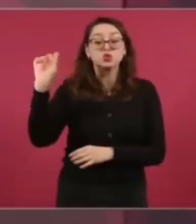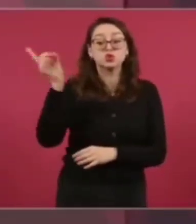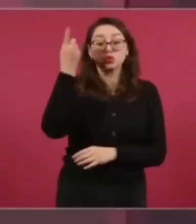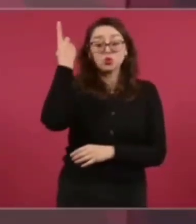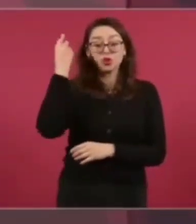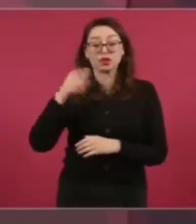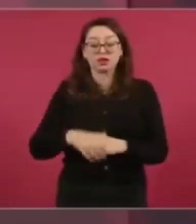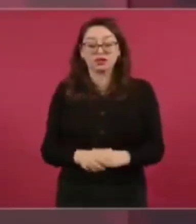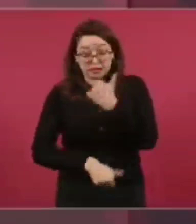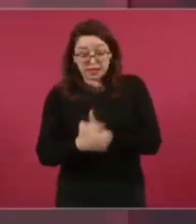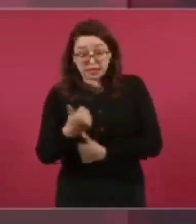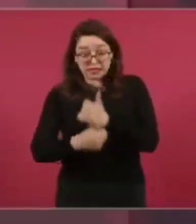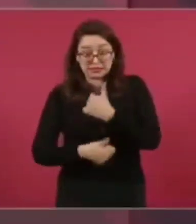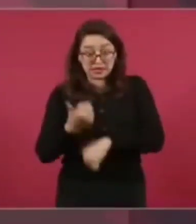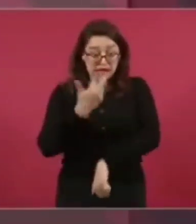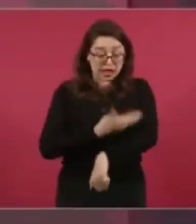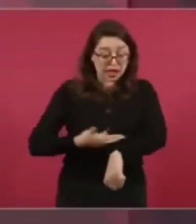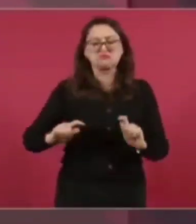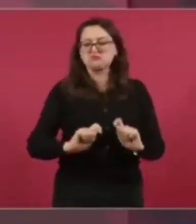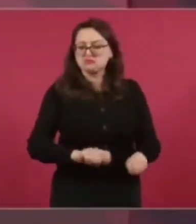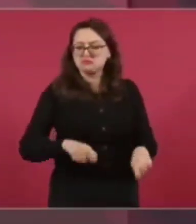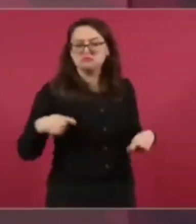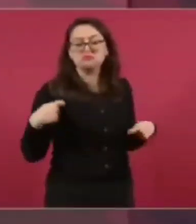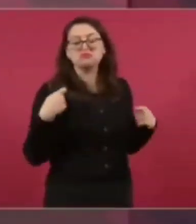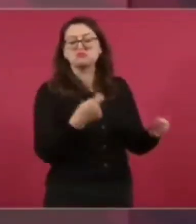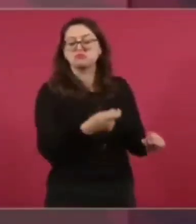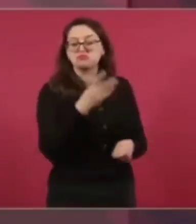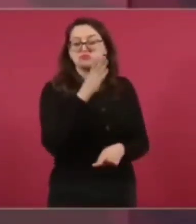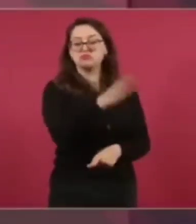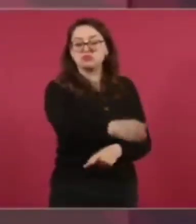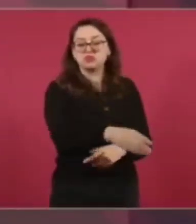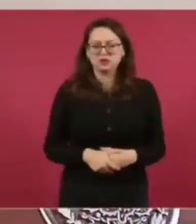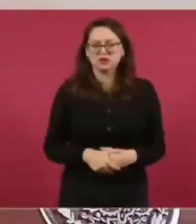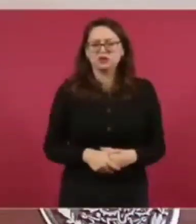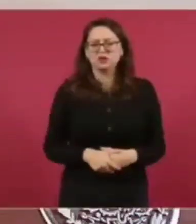sin licitación, de manera directa, para traer